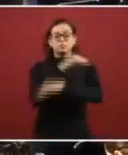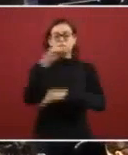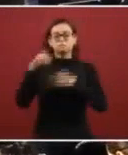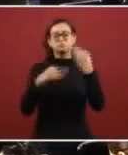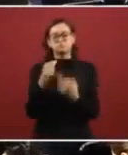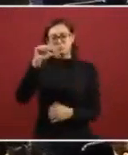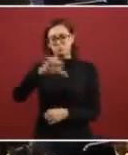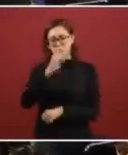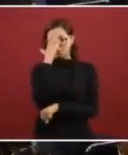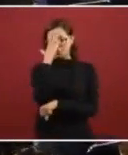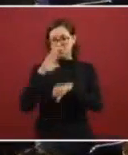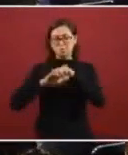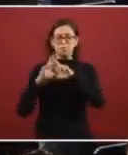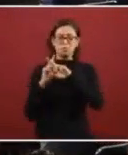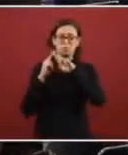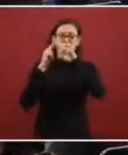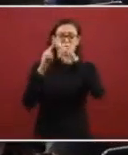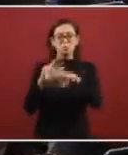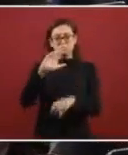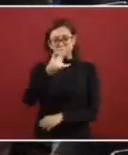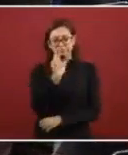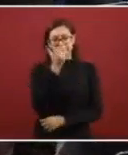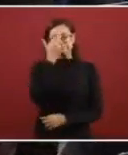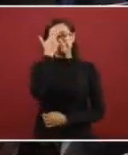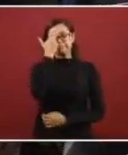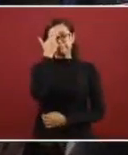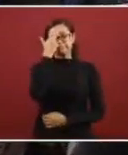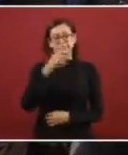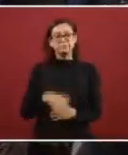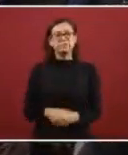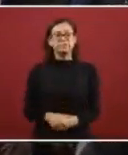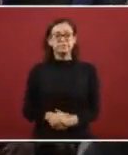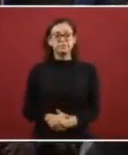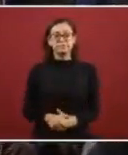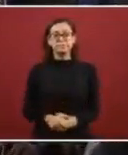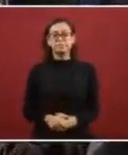de manera especial a